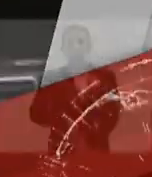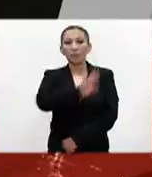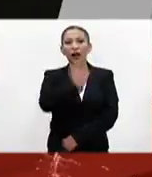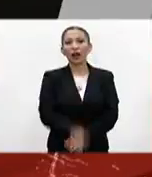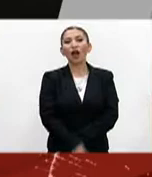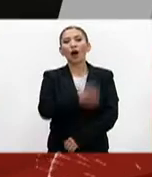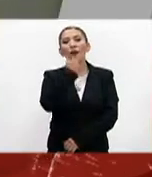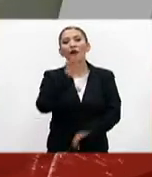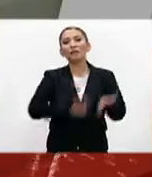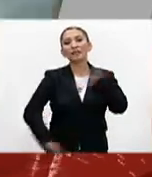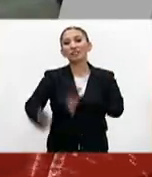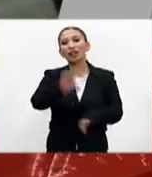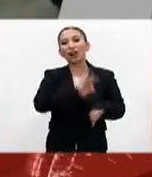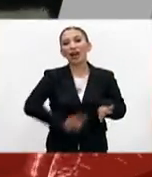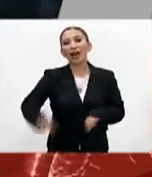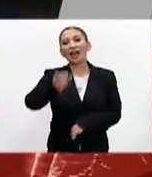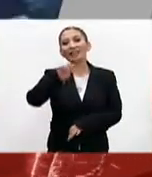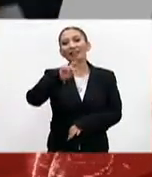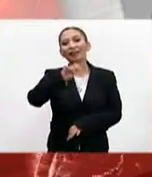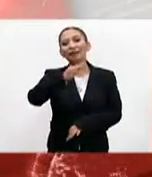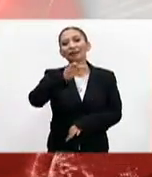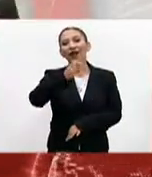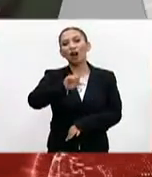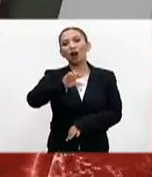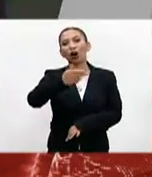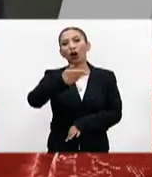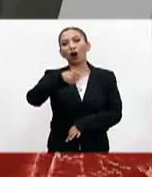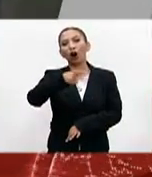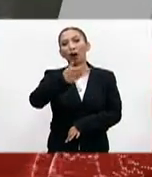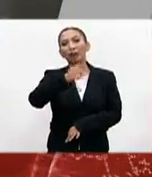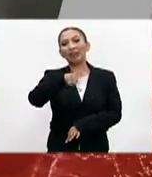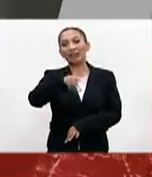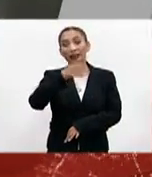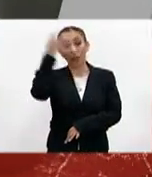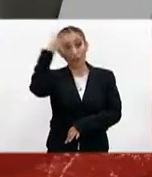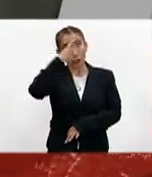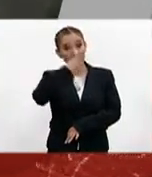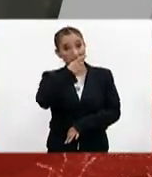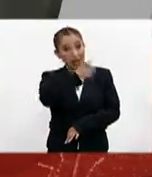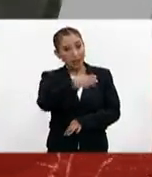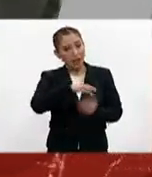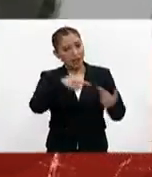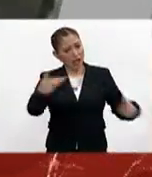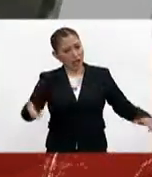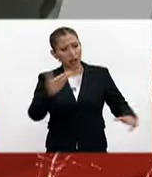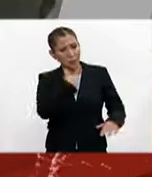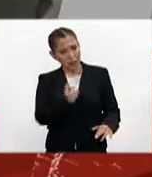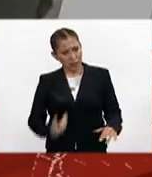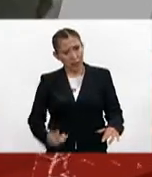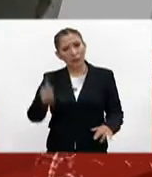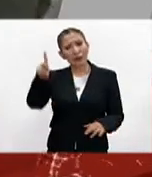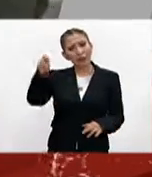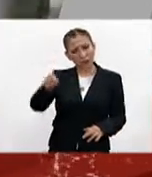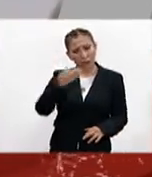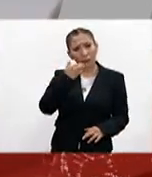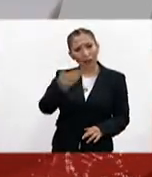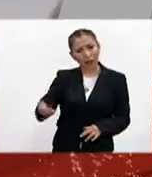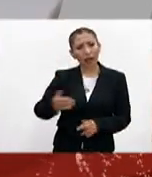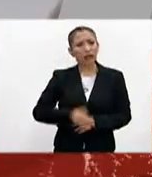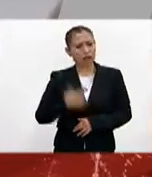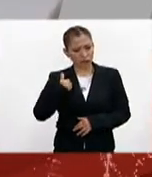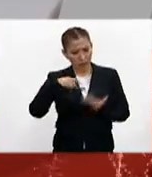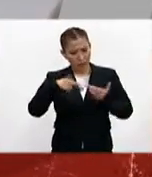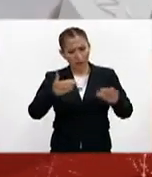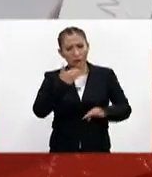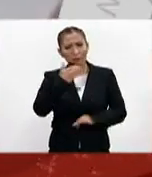Fallece el físico británico Stephen Hawking. Donald Trump dice que tiene una gran relación con el presidente Enrique Peña Nieto. Tengo una